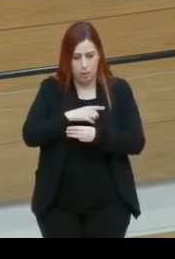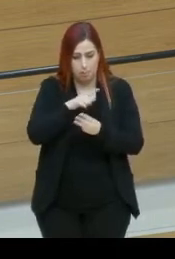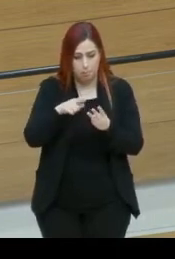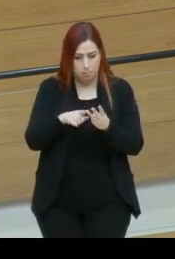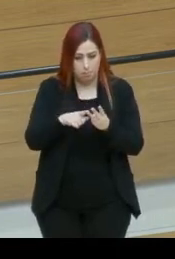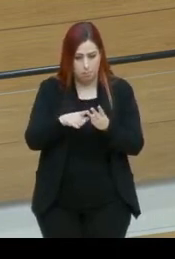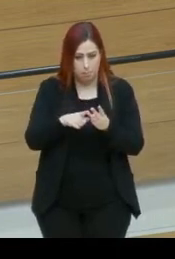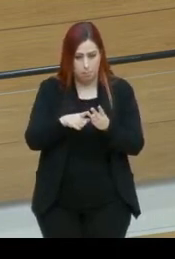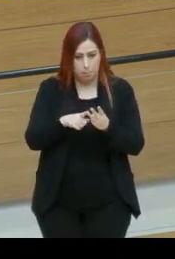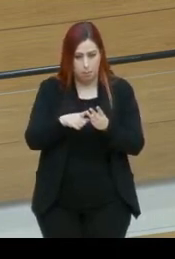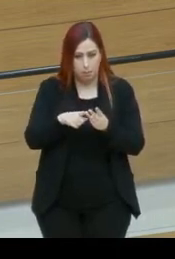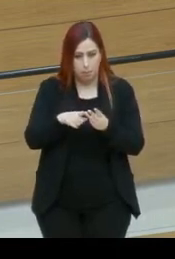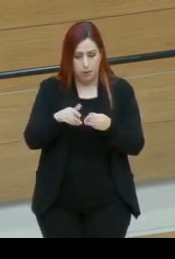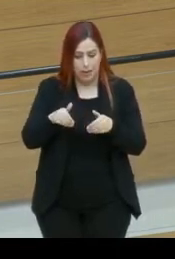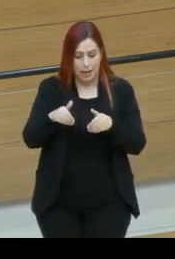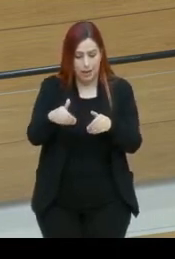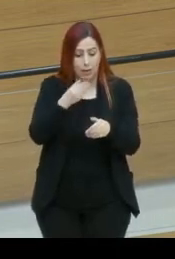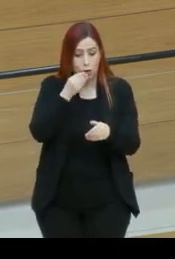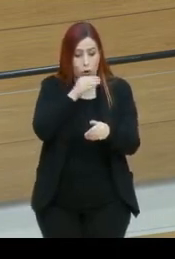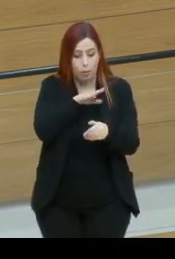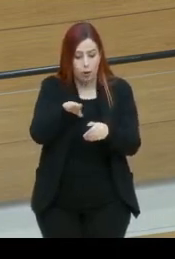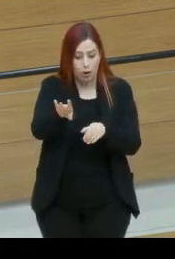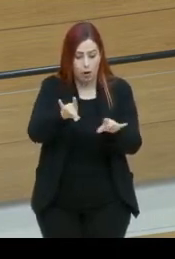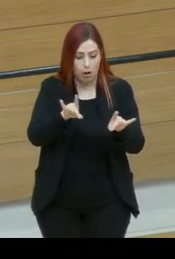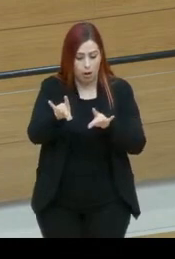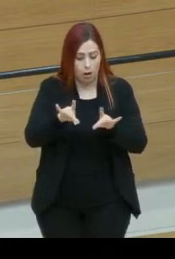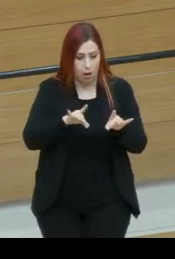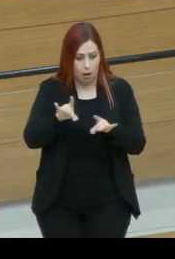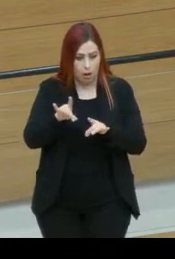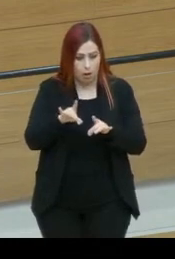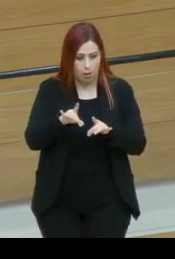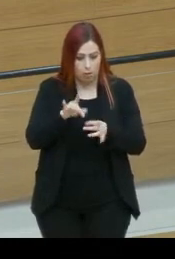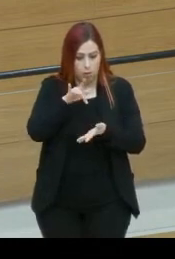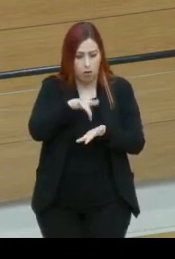vez con los mejores candidatos realizamos